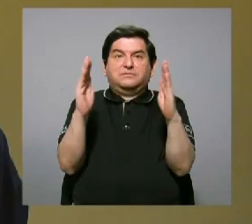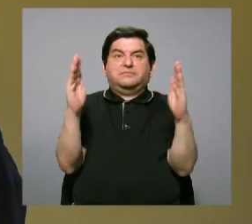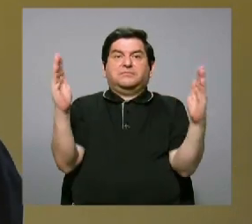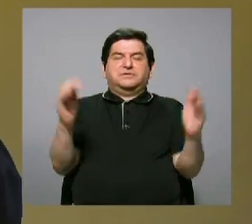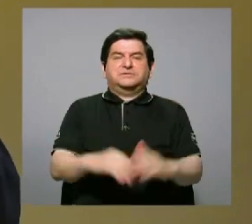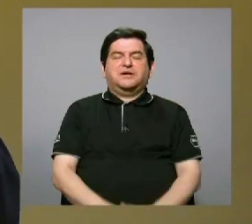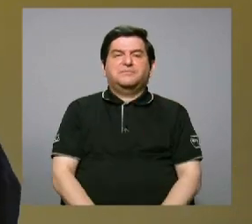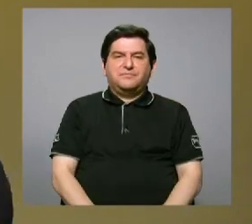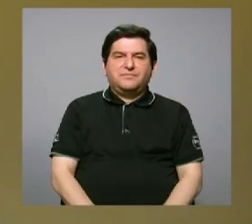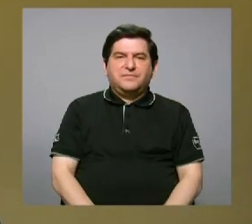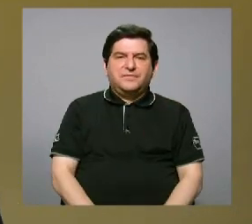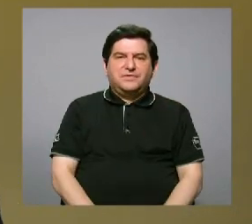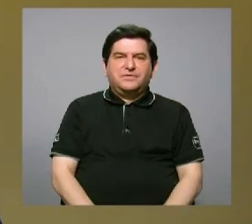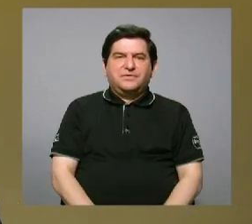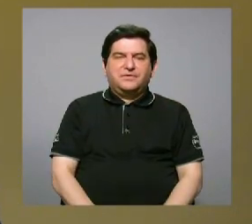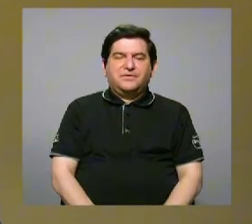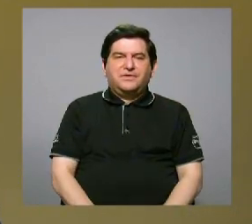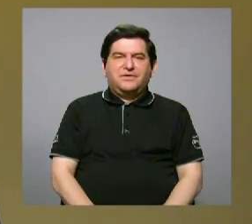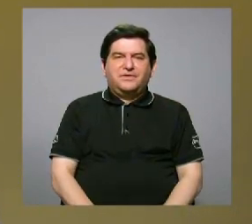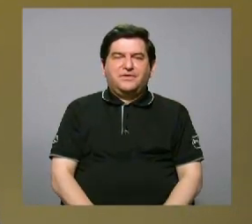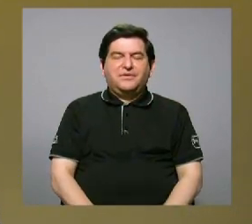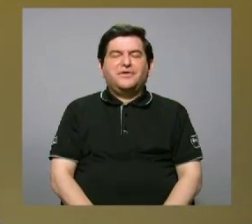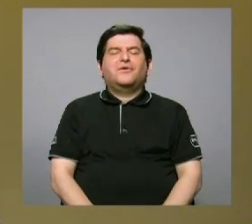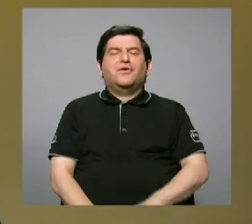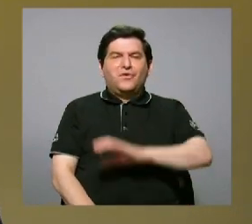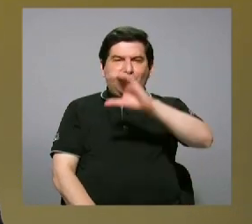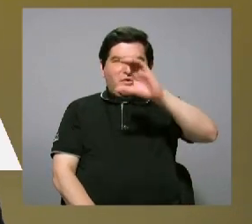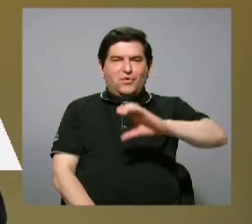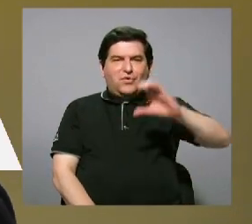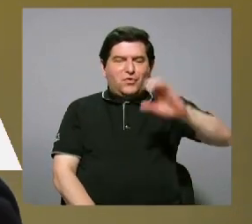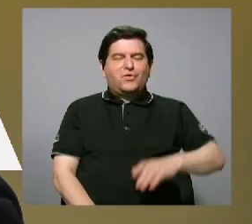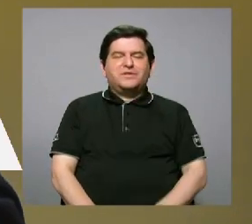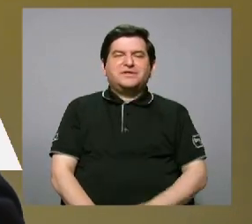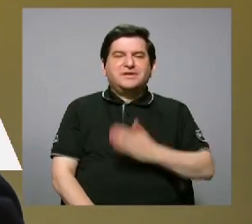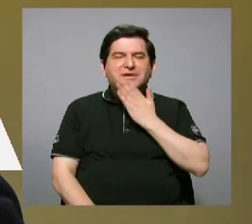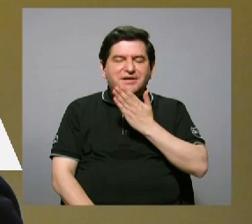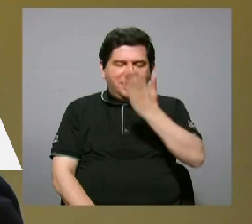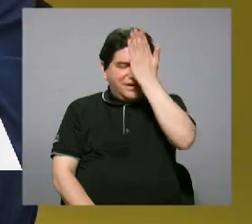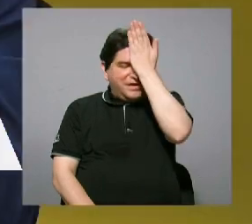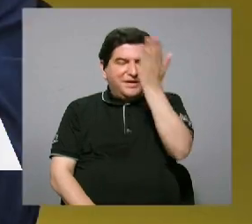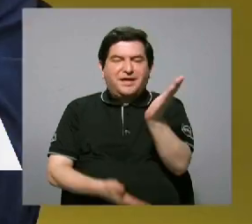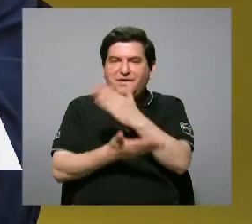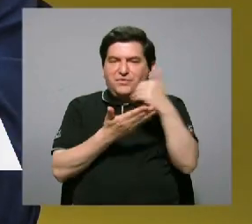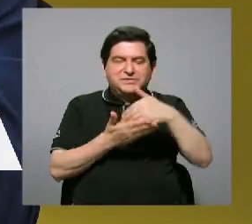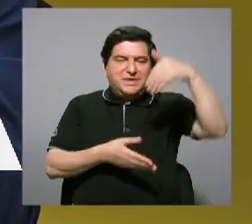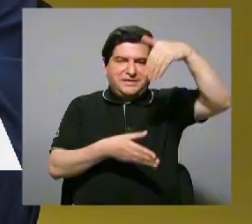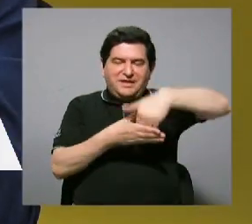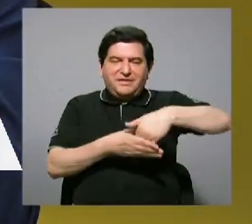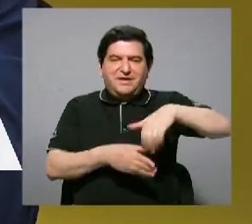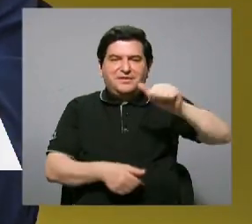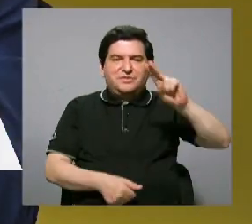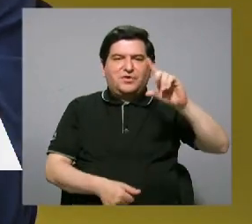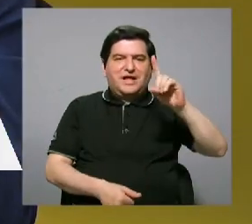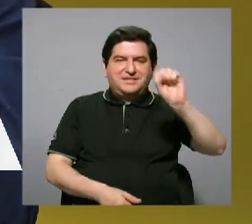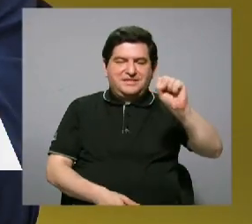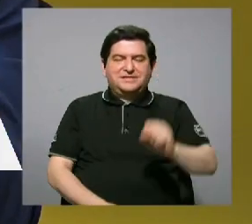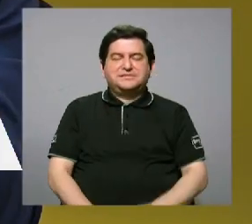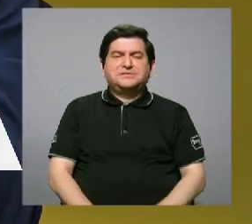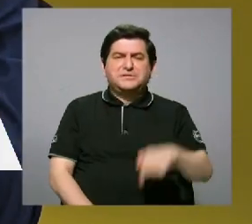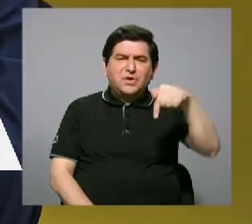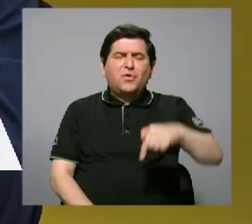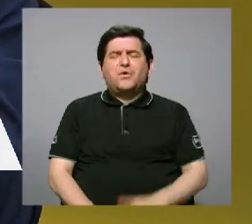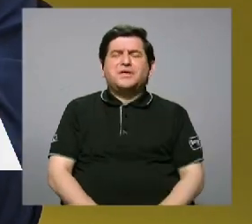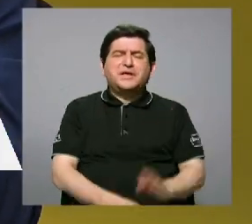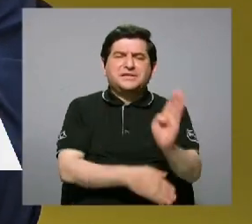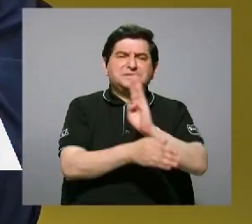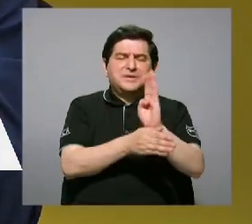la cordillera de Talamanca no es parte de la cordillera de los Andes. Además, en todo caso, hoy en día se llaman Banco de Desarrollo